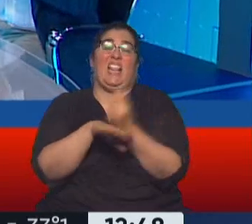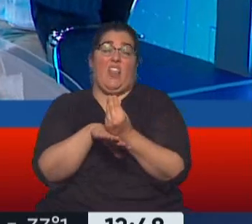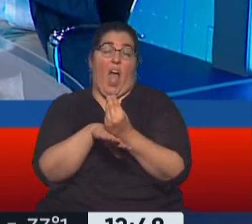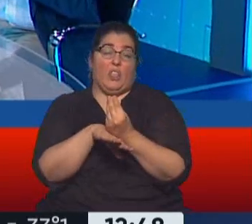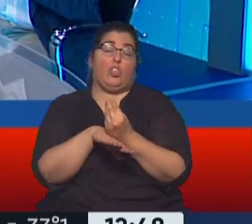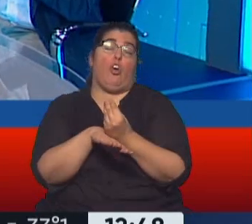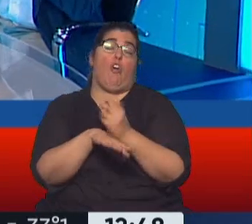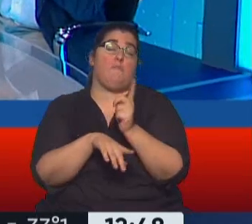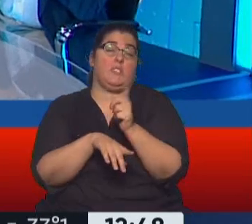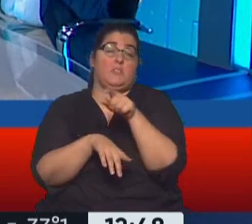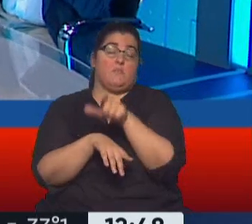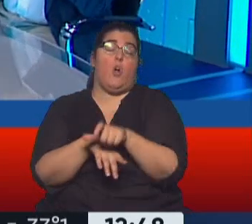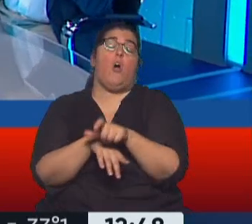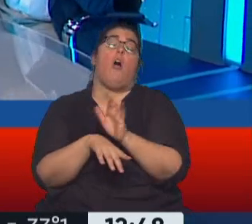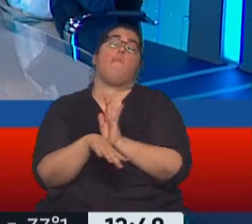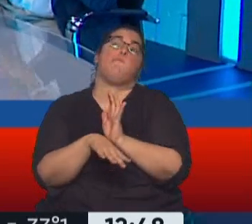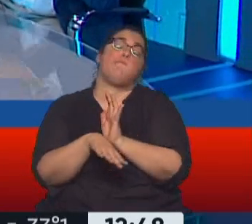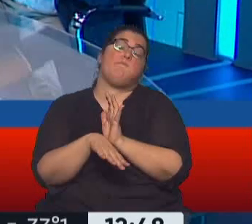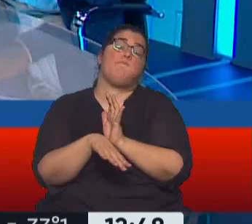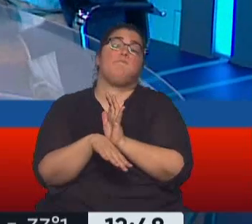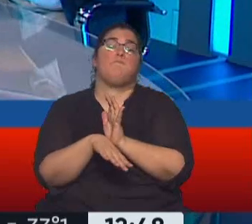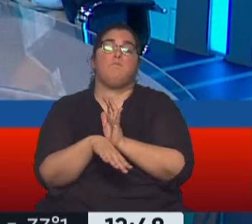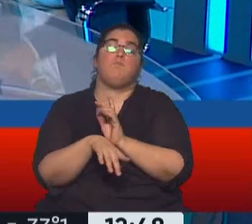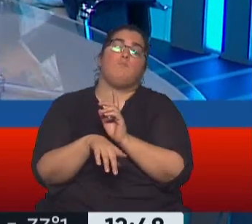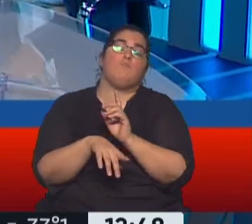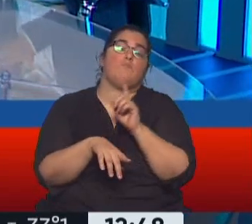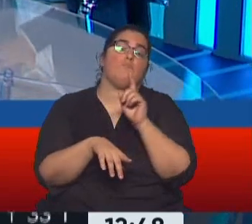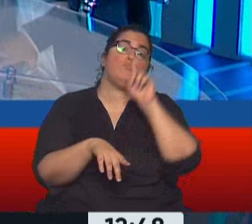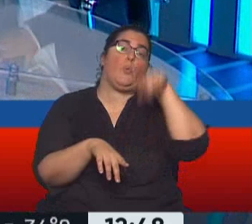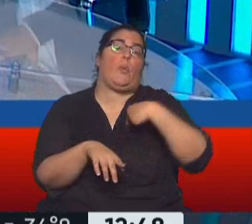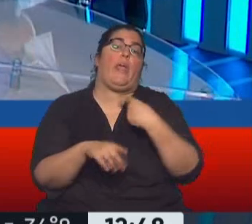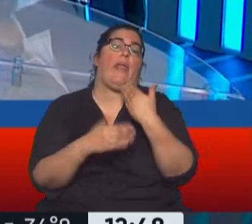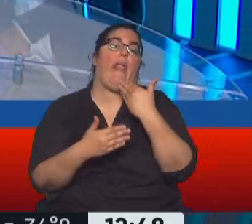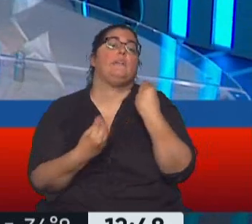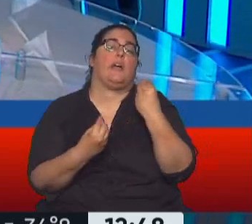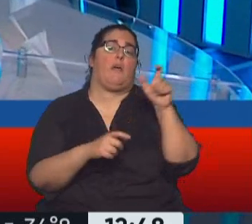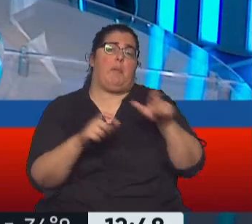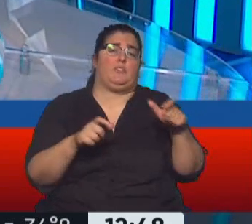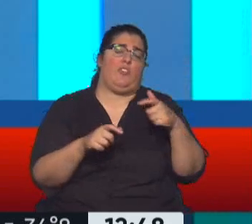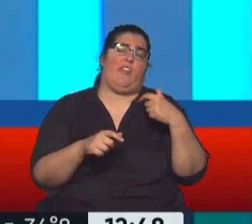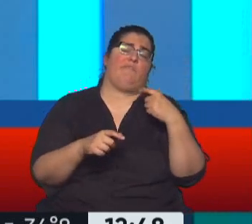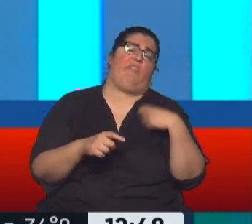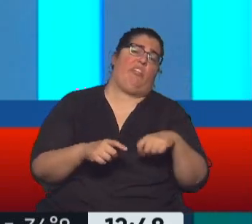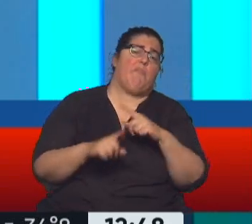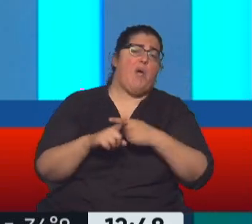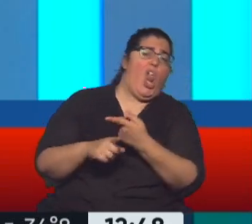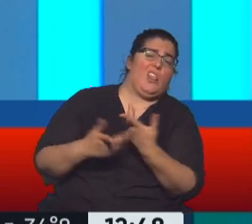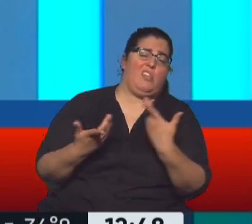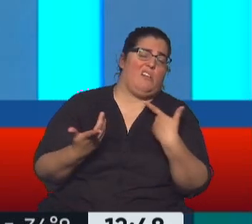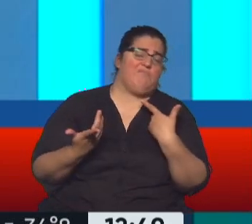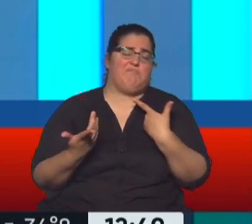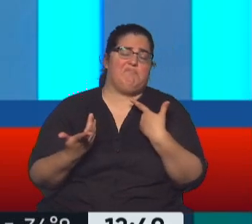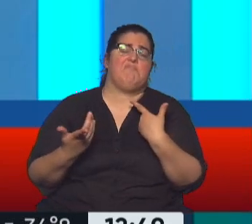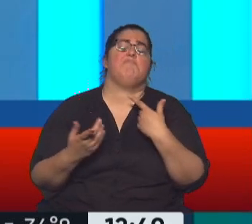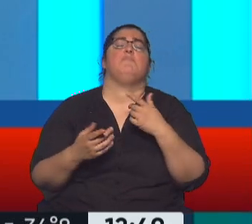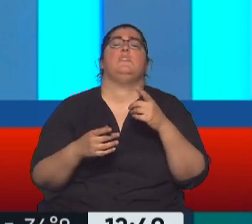era un candidato un poco fruto de este desencanto de la política sin una línea ideológica cercana a la de Boric,